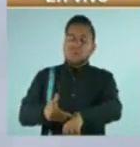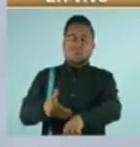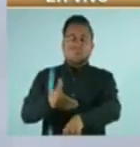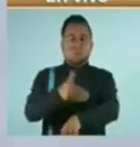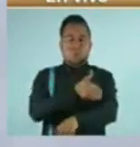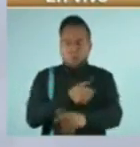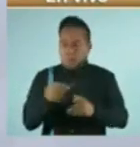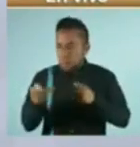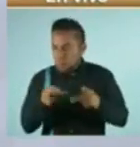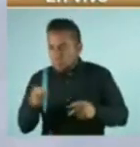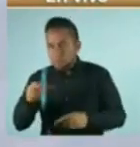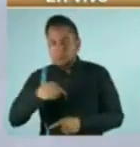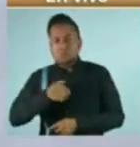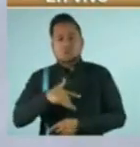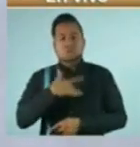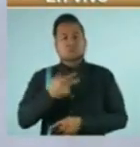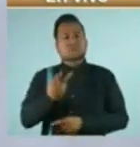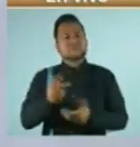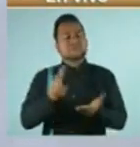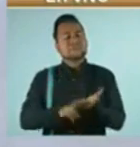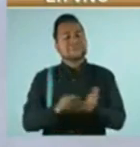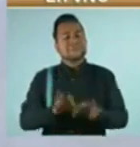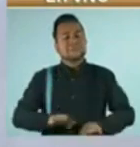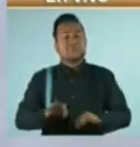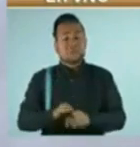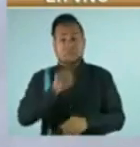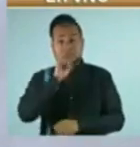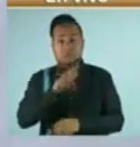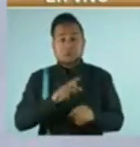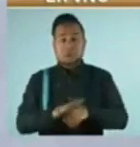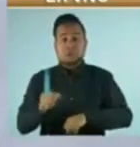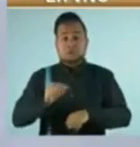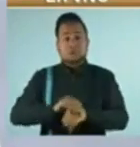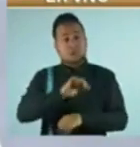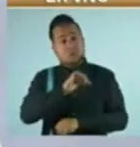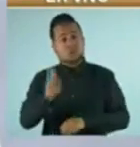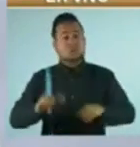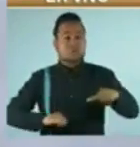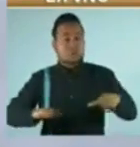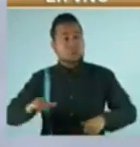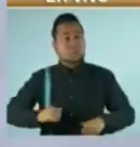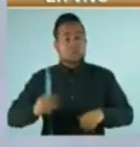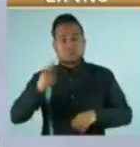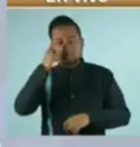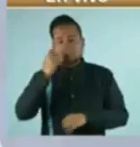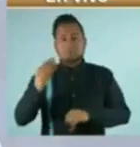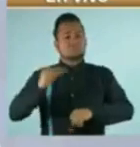pero sentimos que vale la pena. También tenemos otra actividad que va a haber